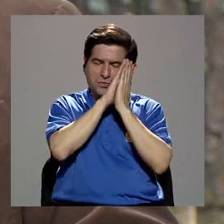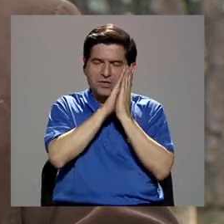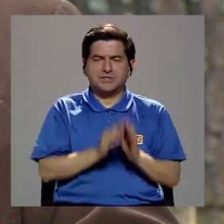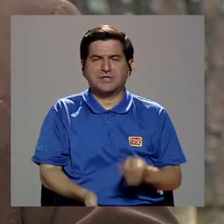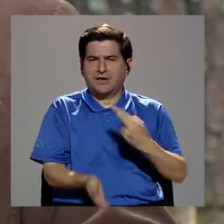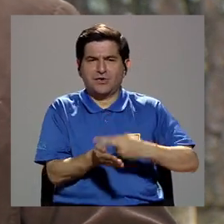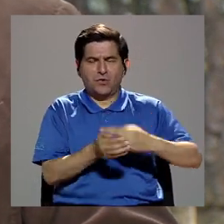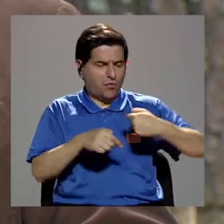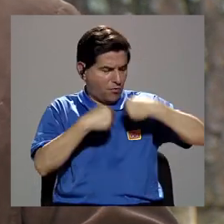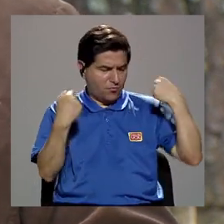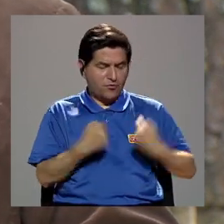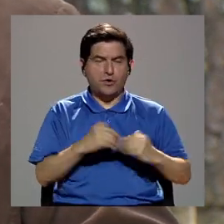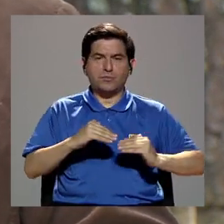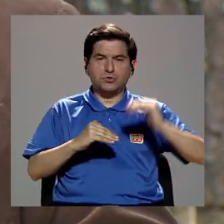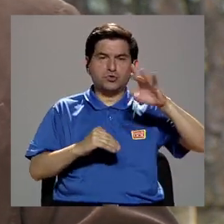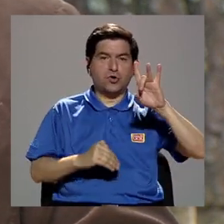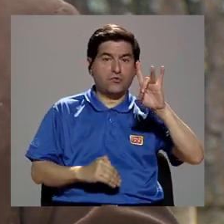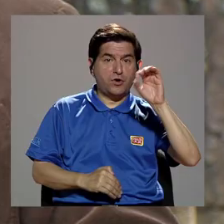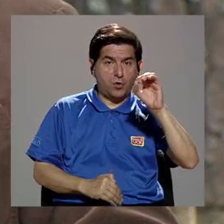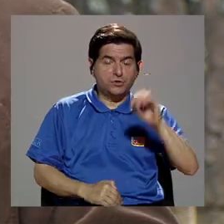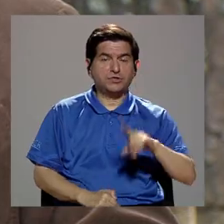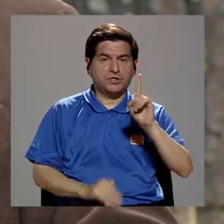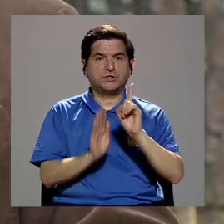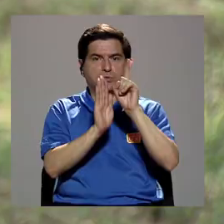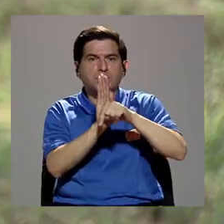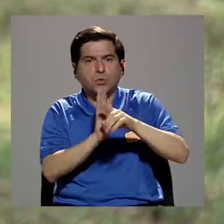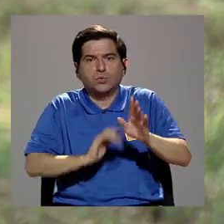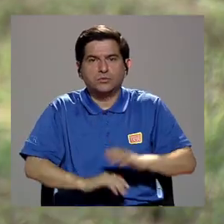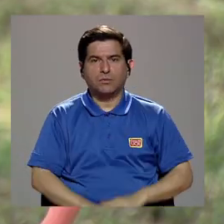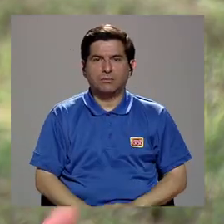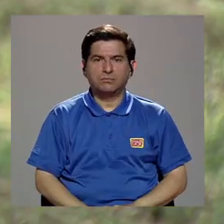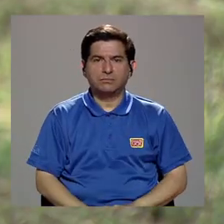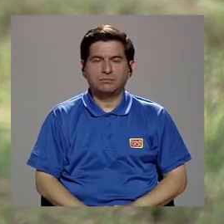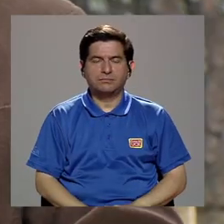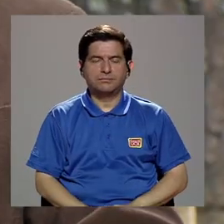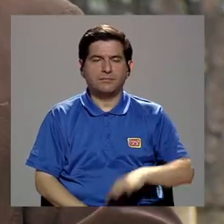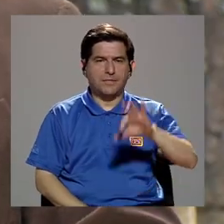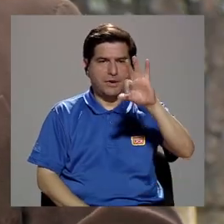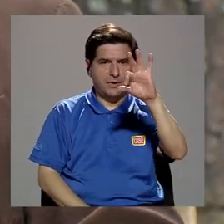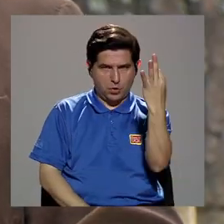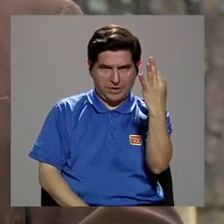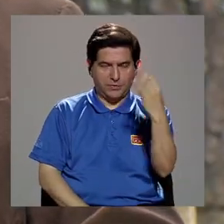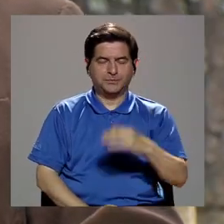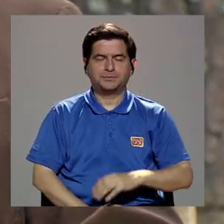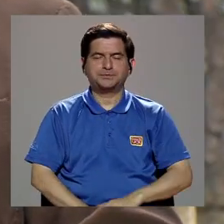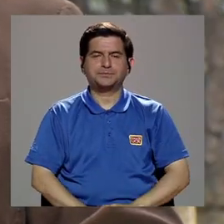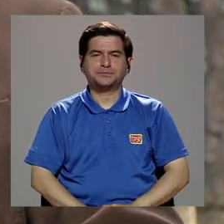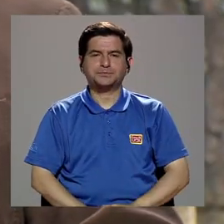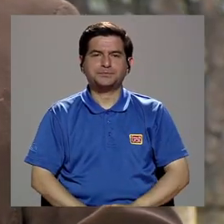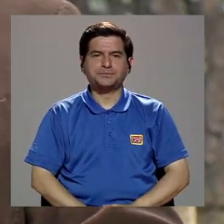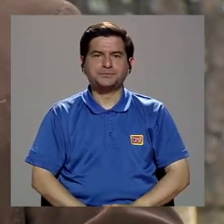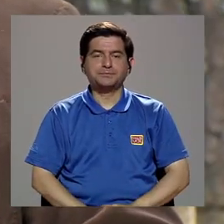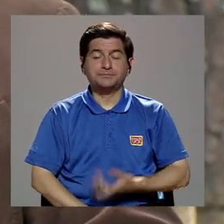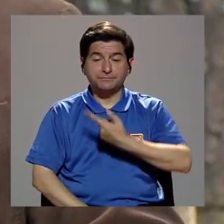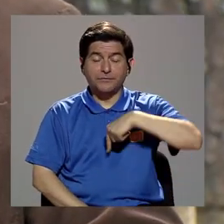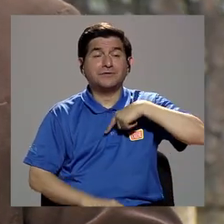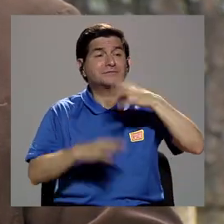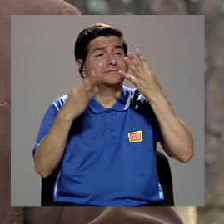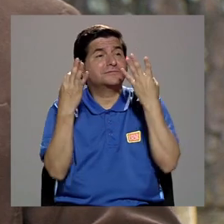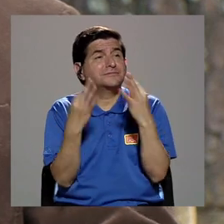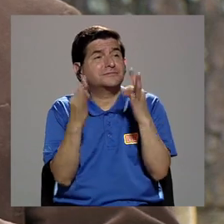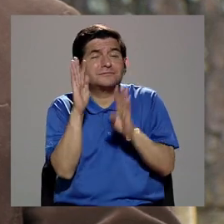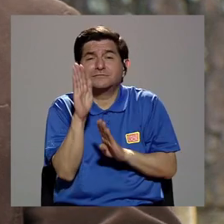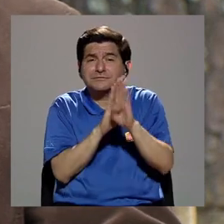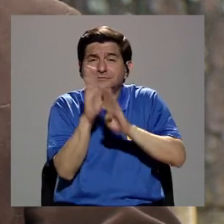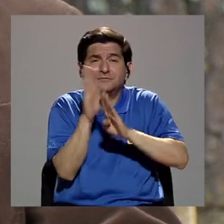dormir con una frecuencia cardíaca por encima de 80 latidos por minuto. El punto número 9 es un punto que estamos